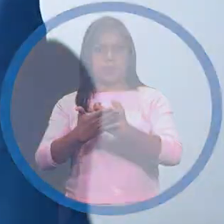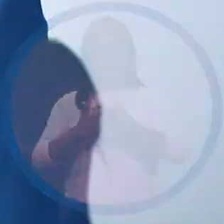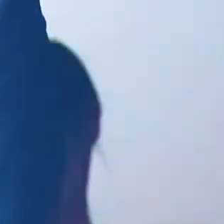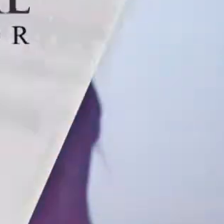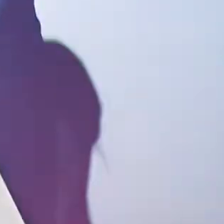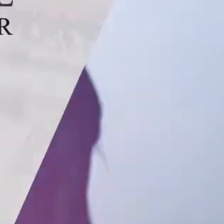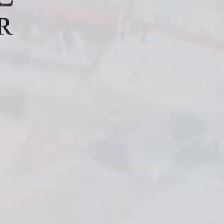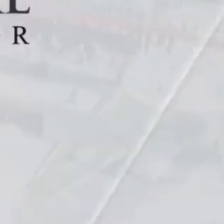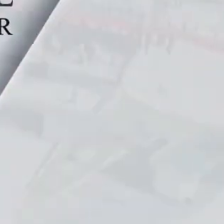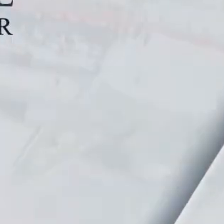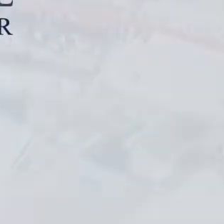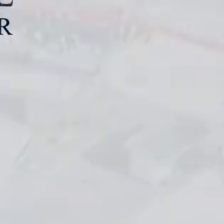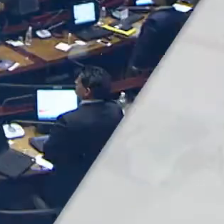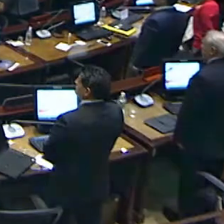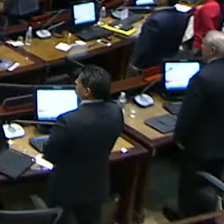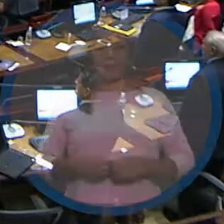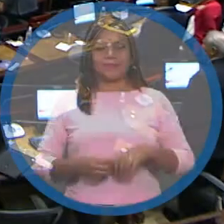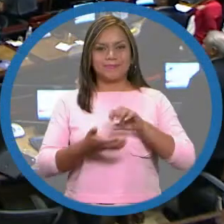económica.